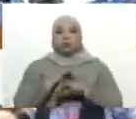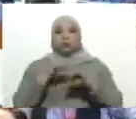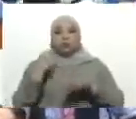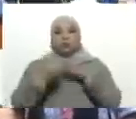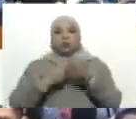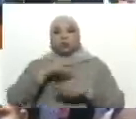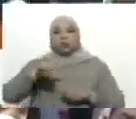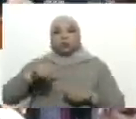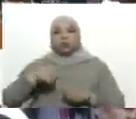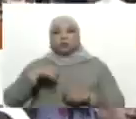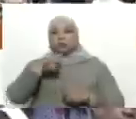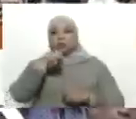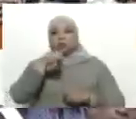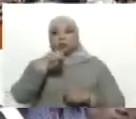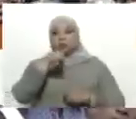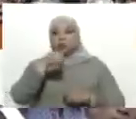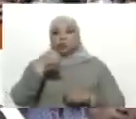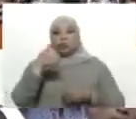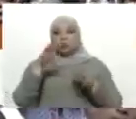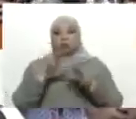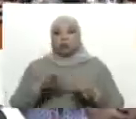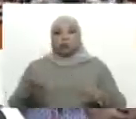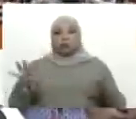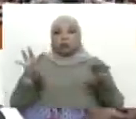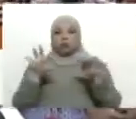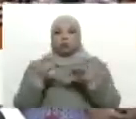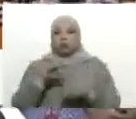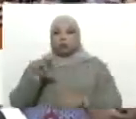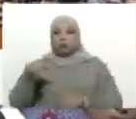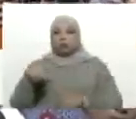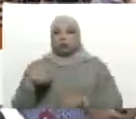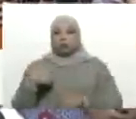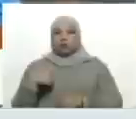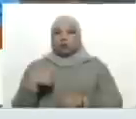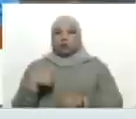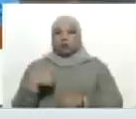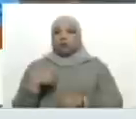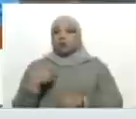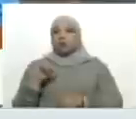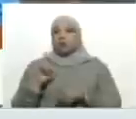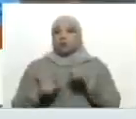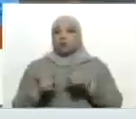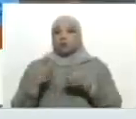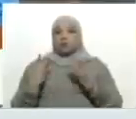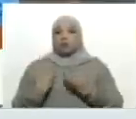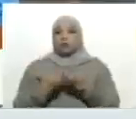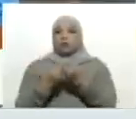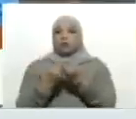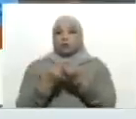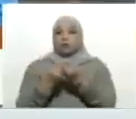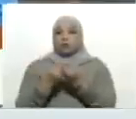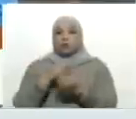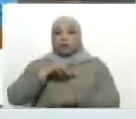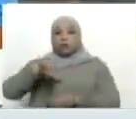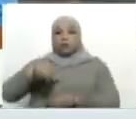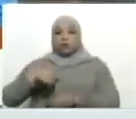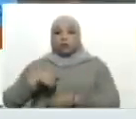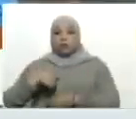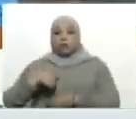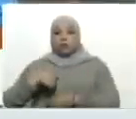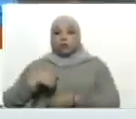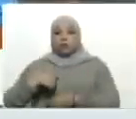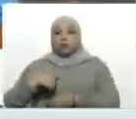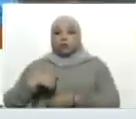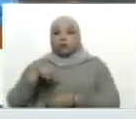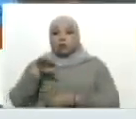un puestito en sus altares como Silvio Rodríguez no entonces ya nos da algo de autenticidad que hablamos en función del bien común no hablamos